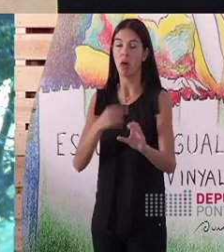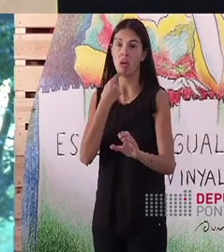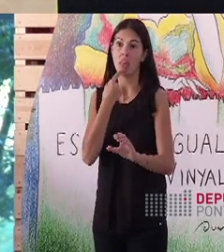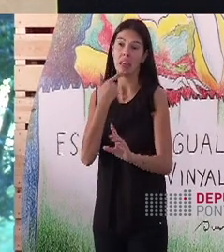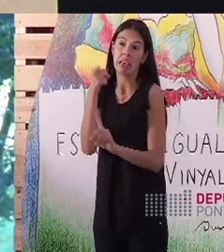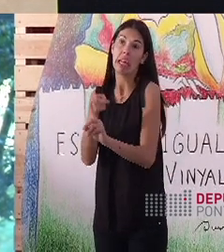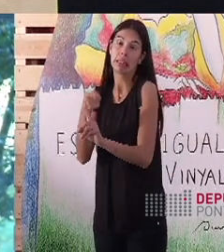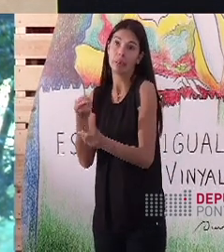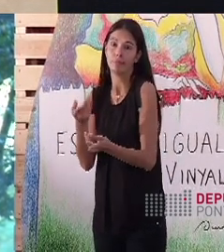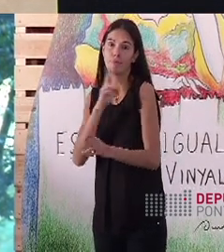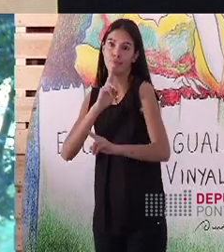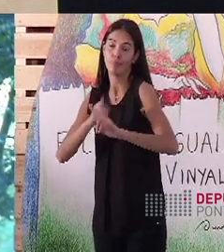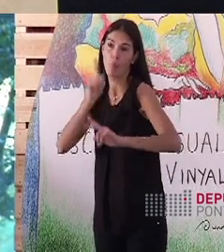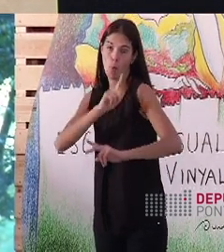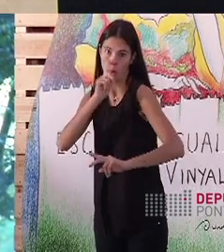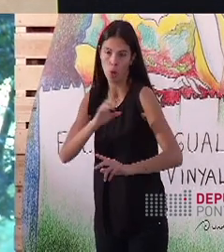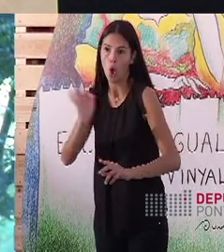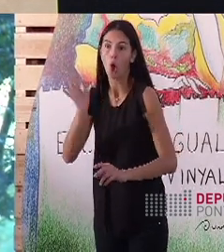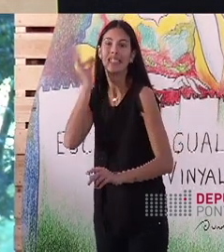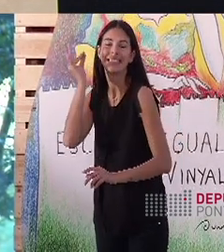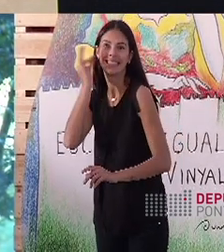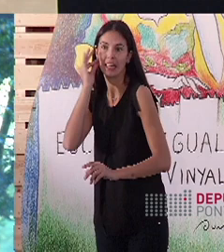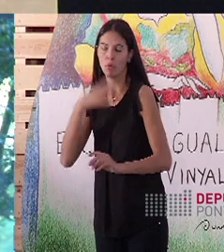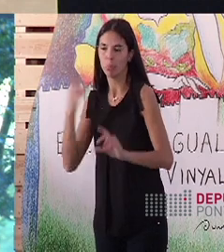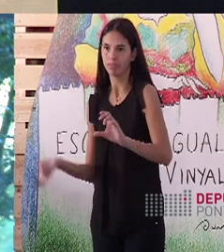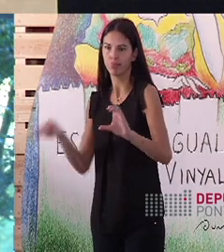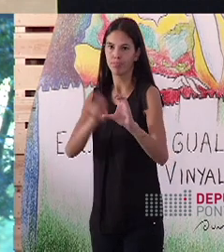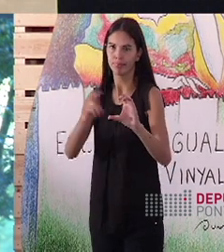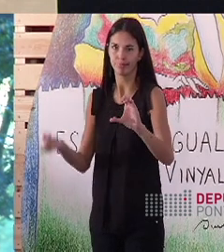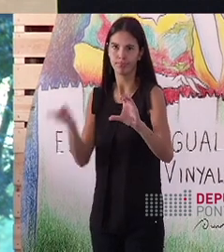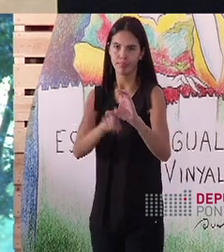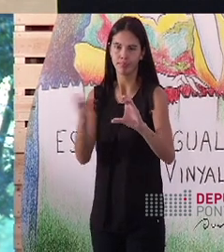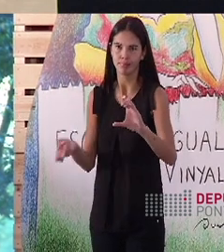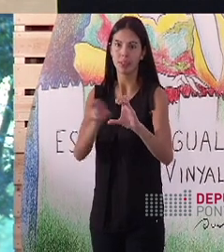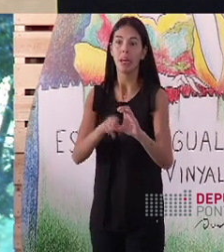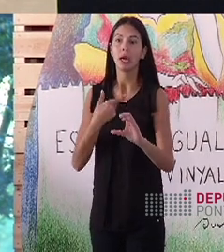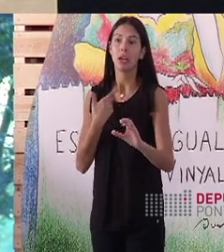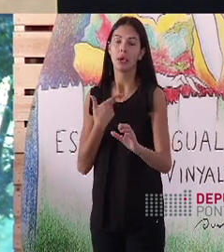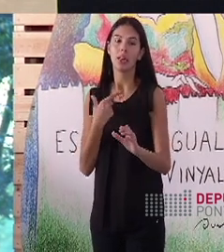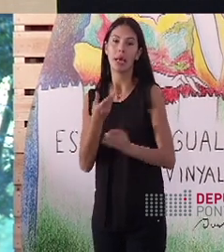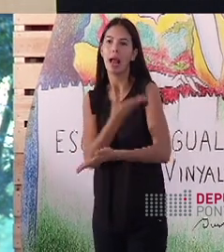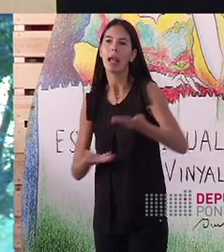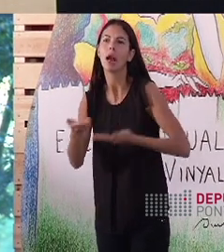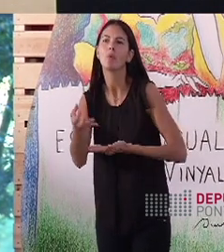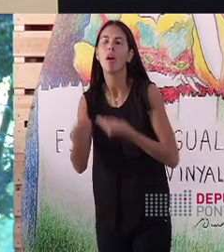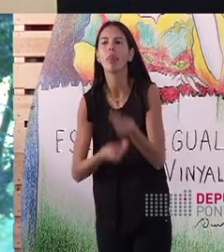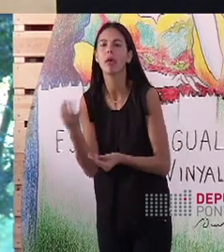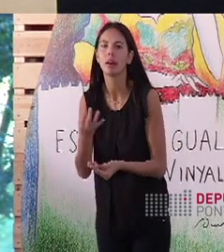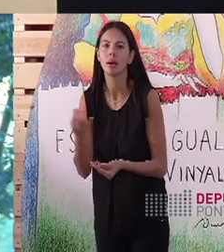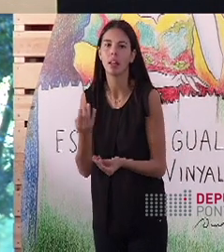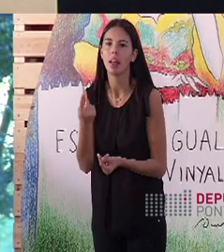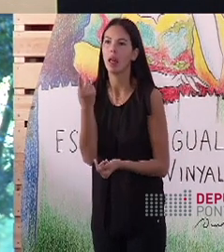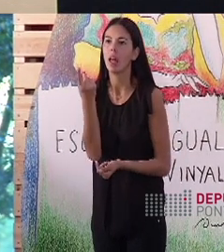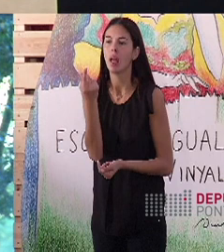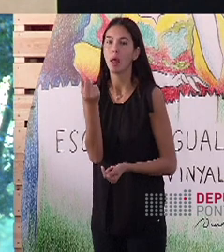puteros, a chicas, y las pudiese llevar ahí, y que a cambio lo que harían sería